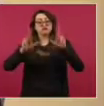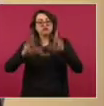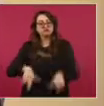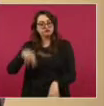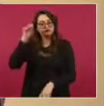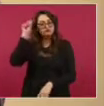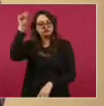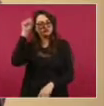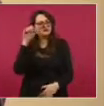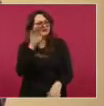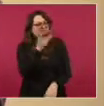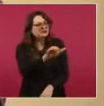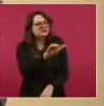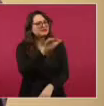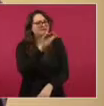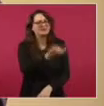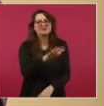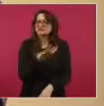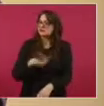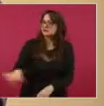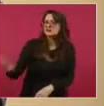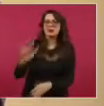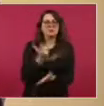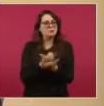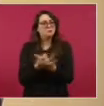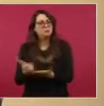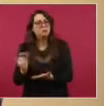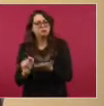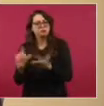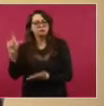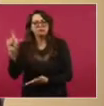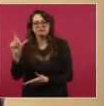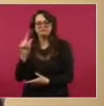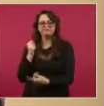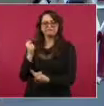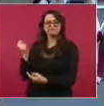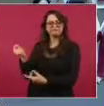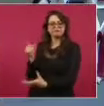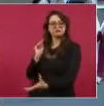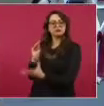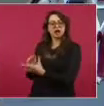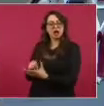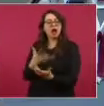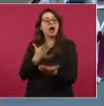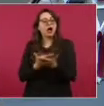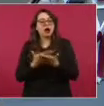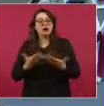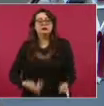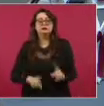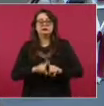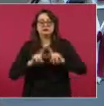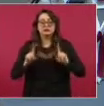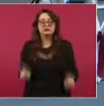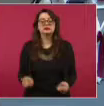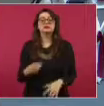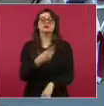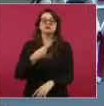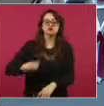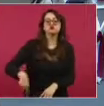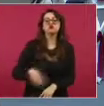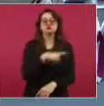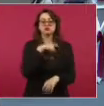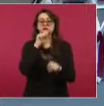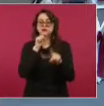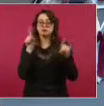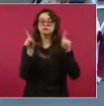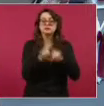insatisfactorios y lesivos a la economía de los trabajadores. Acompañamos a su gobierno también en la reforma y aplicación de una ley laboral